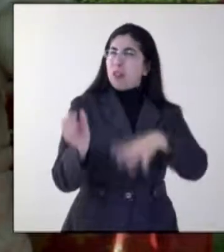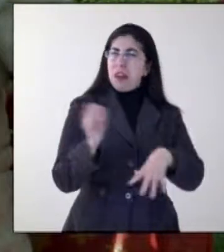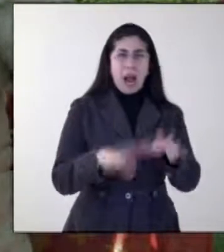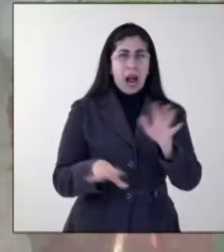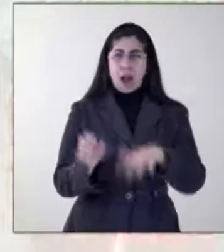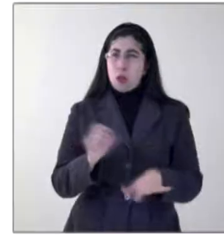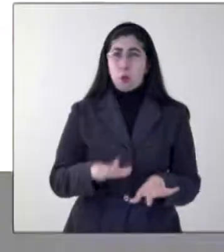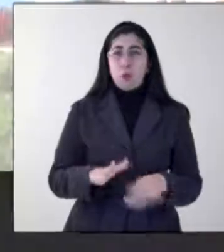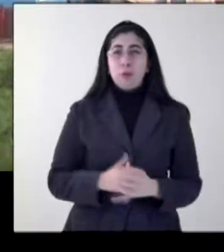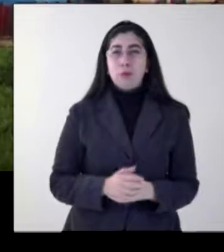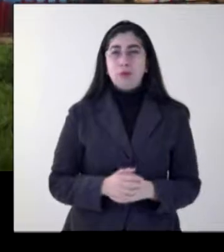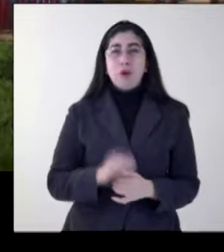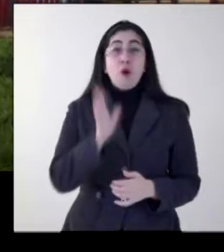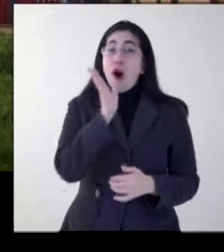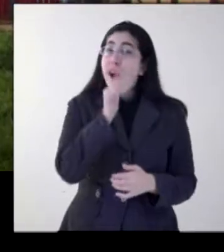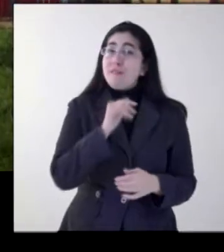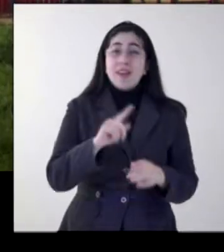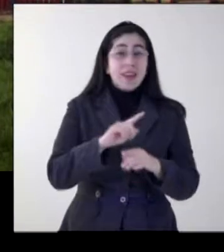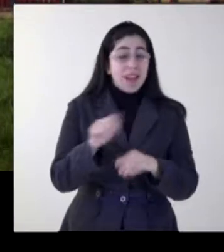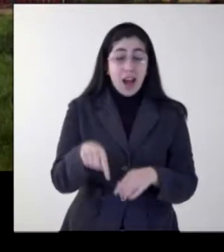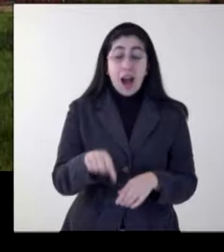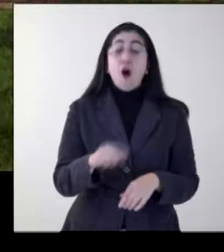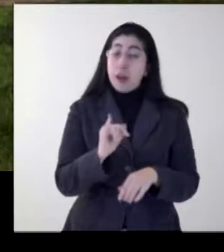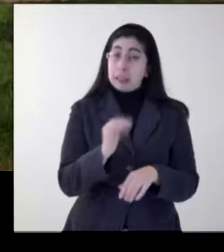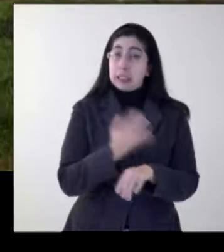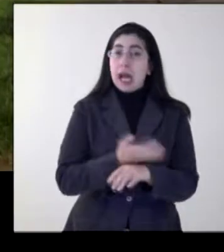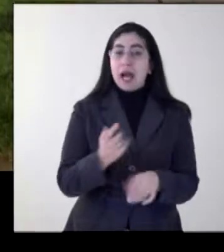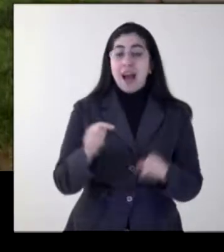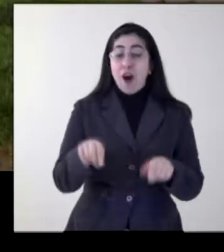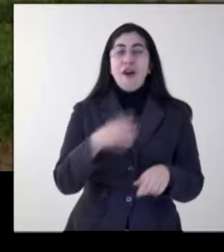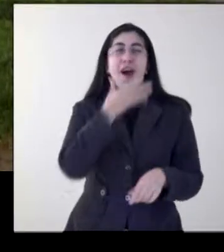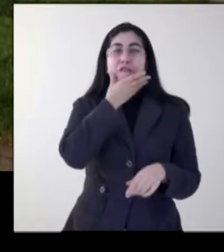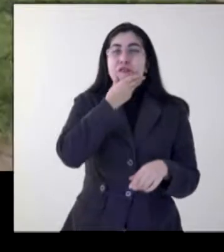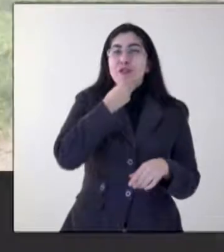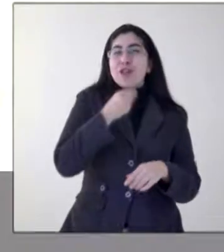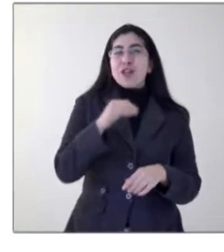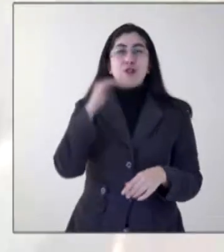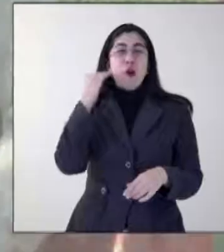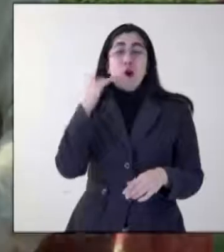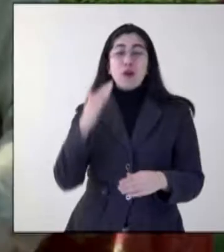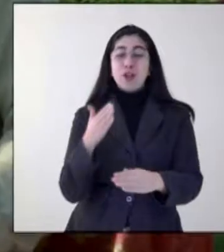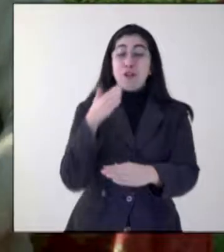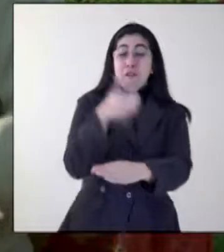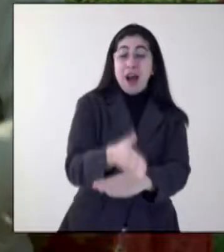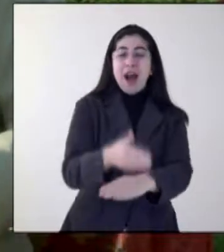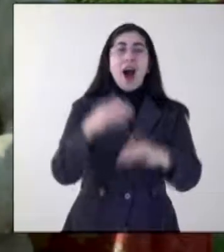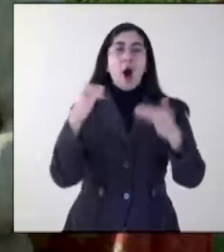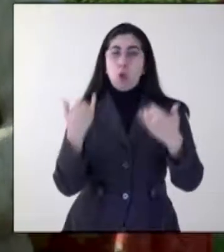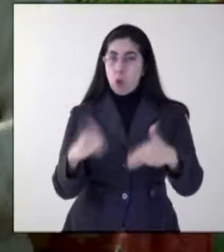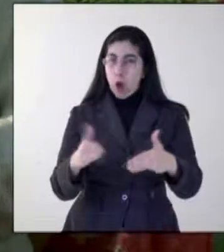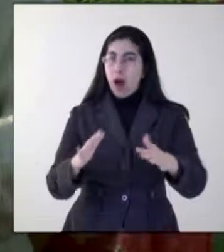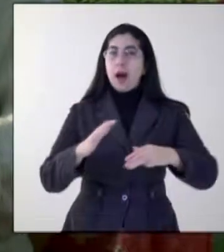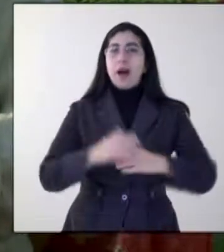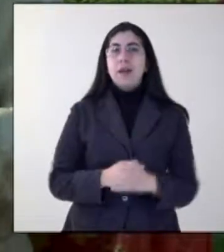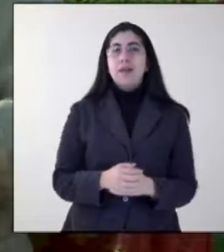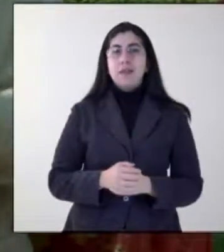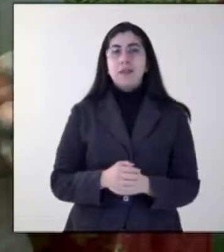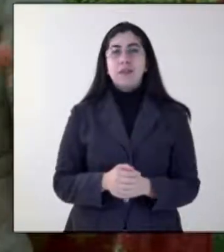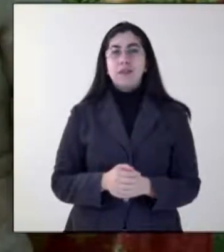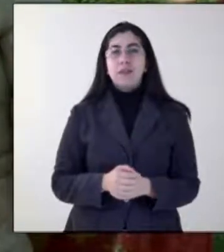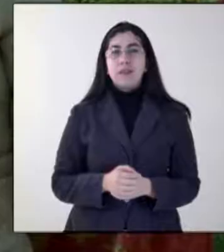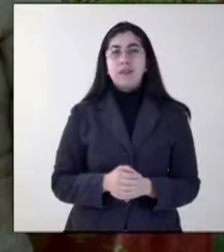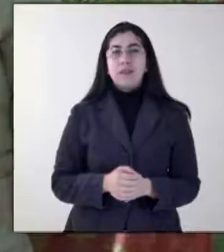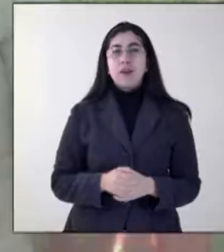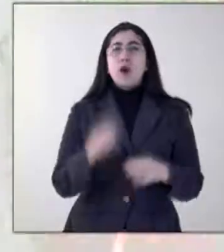desordenada, no había lo que hay ahora, que los niños vienen a jugar, vienen a